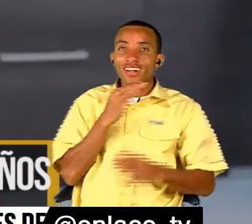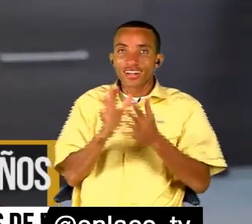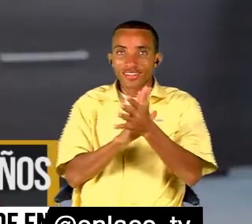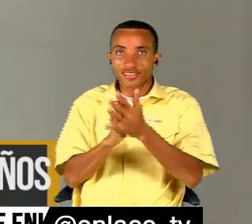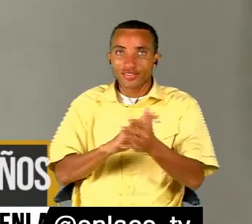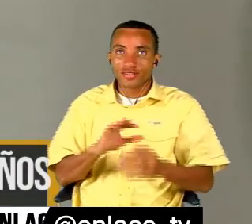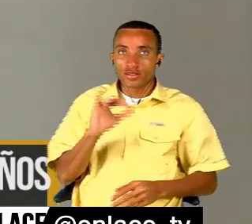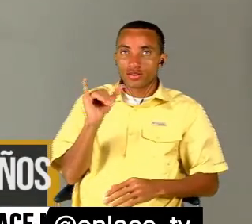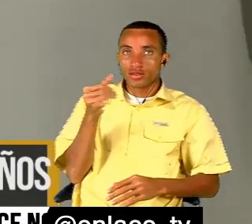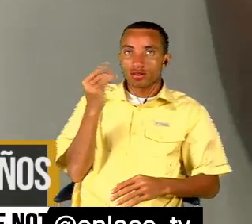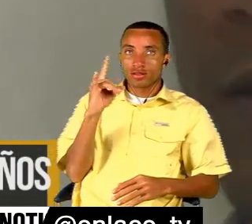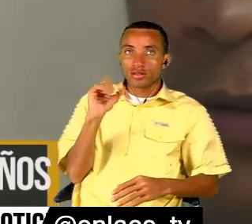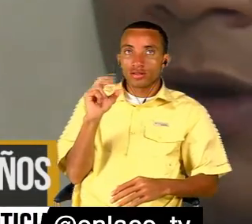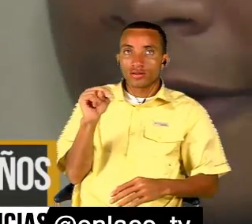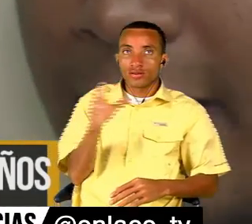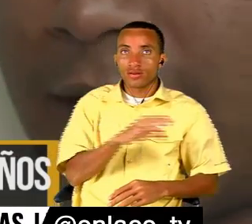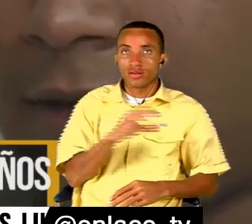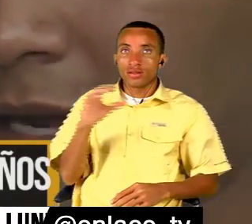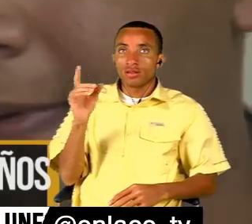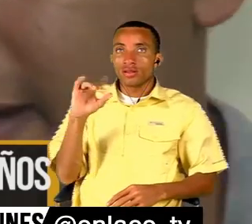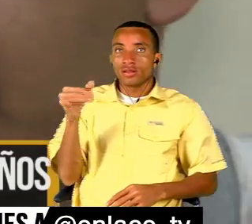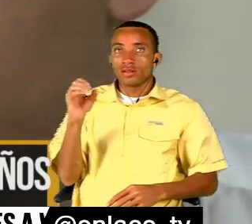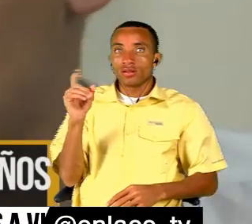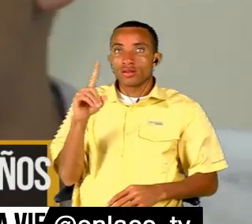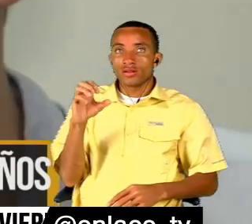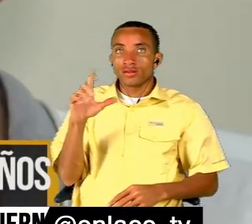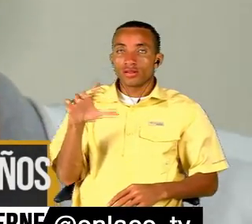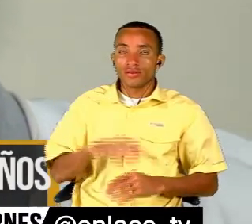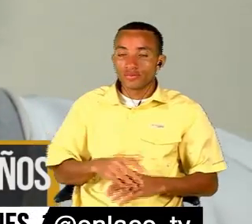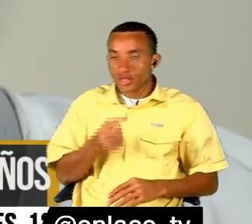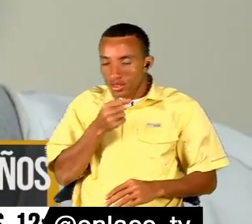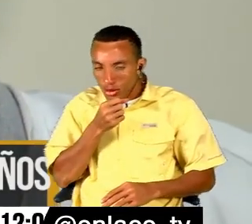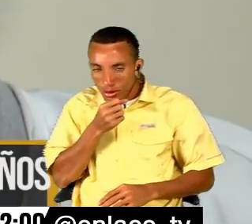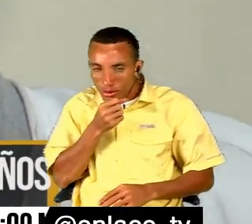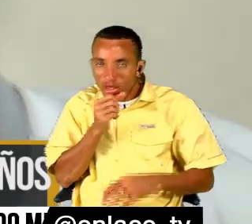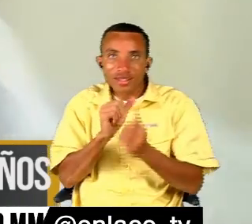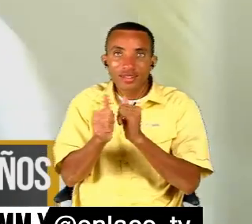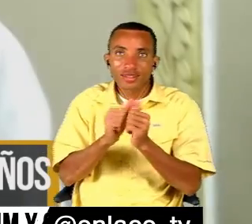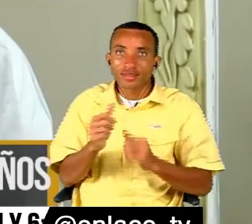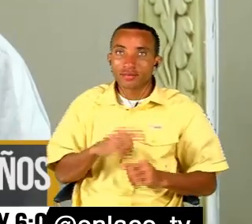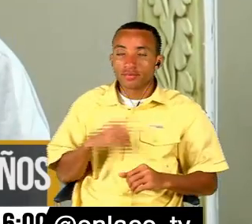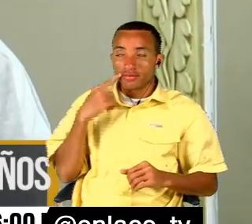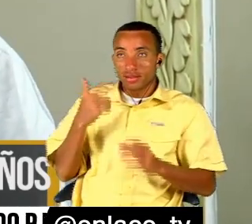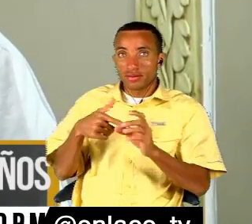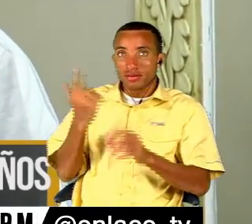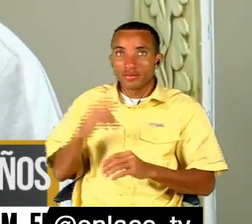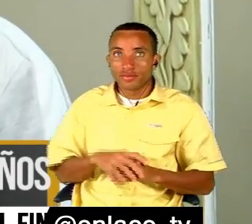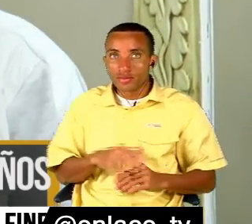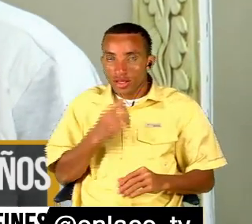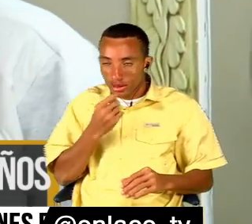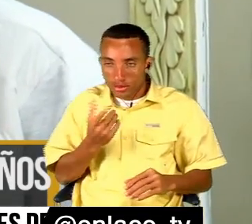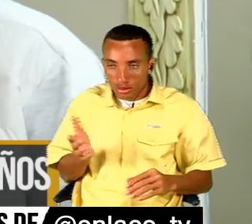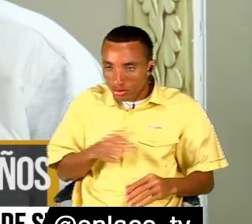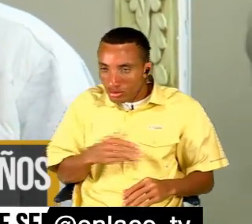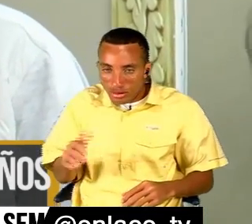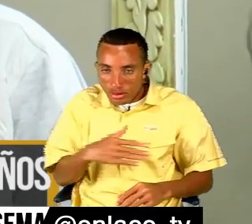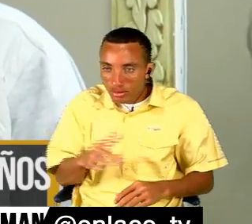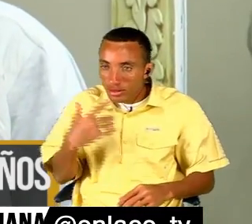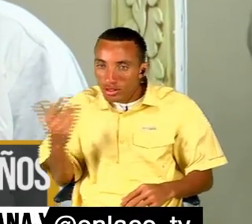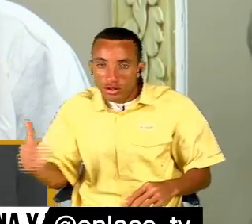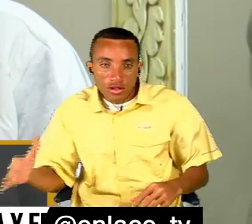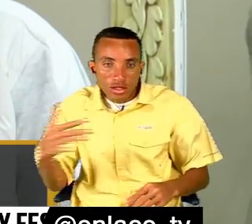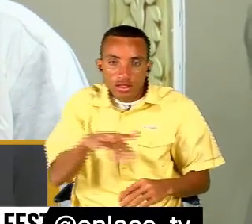Joselo. El primero de ellos deleitó con imitaciones de narradores deportivos y artistas colombianos. Viene William Hinojosa, arribando la pelota al centro, la pelota busca